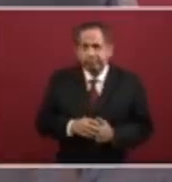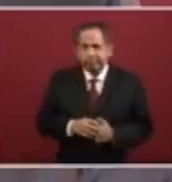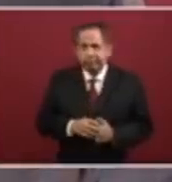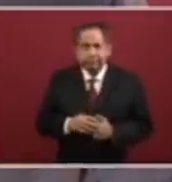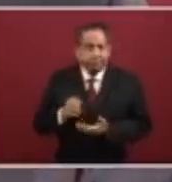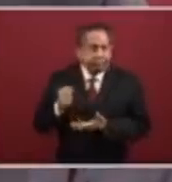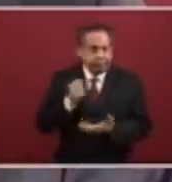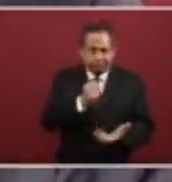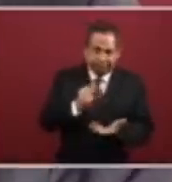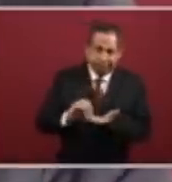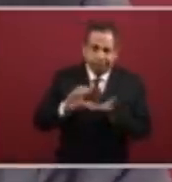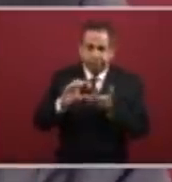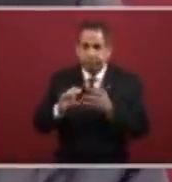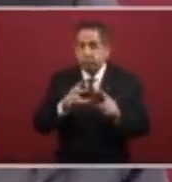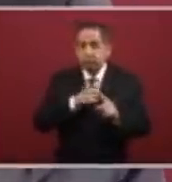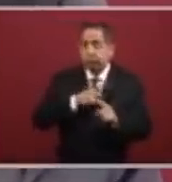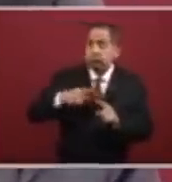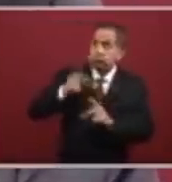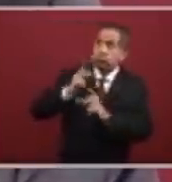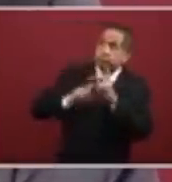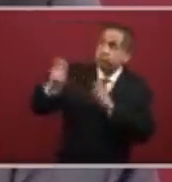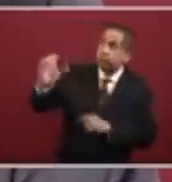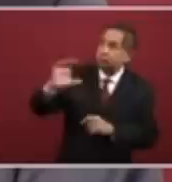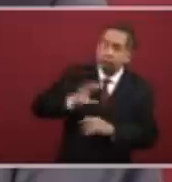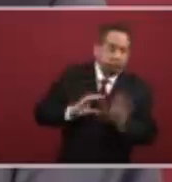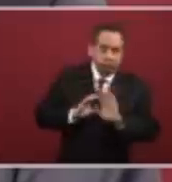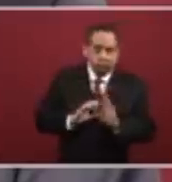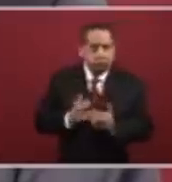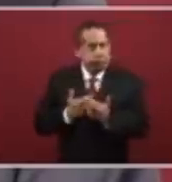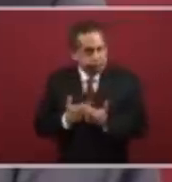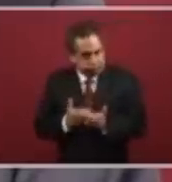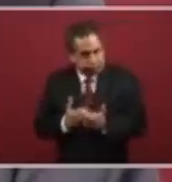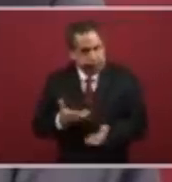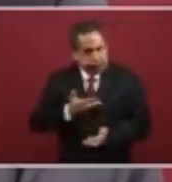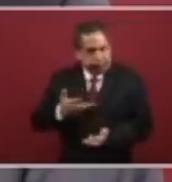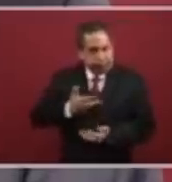No deuda, sino